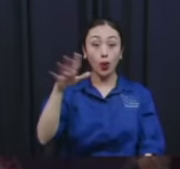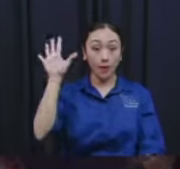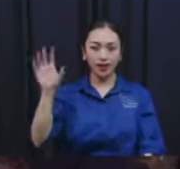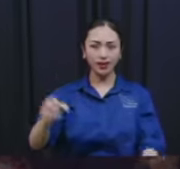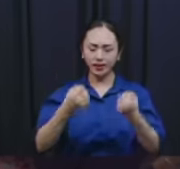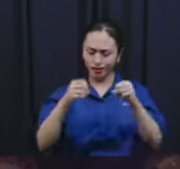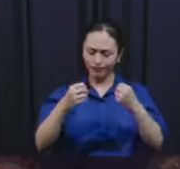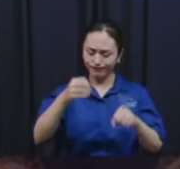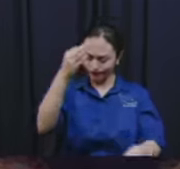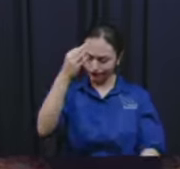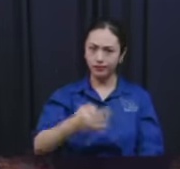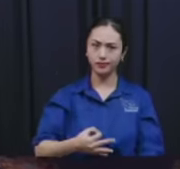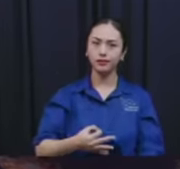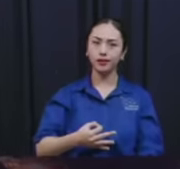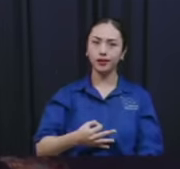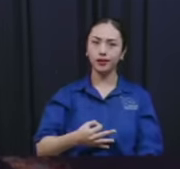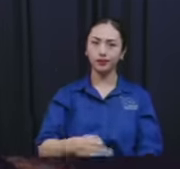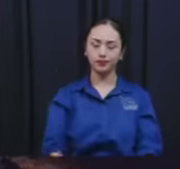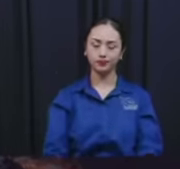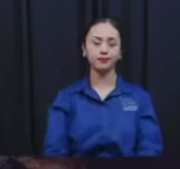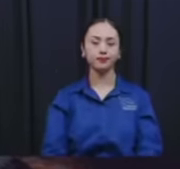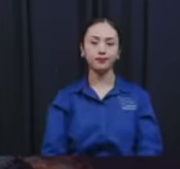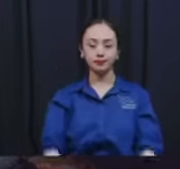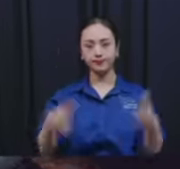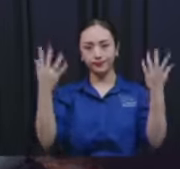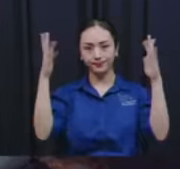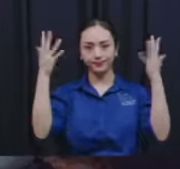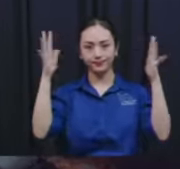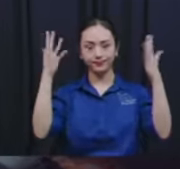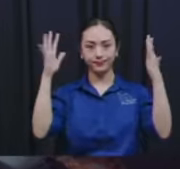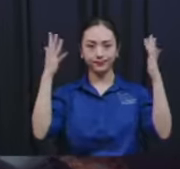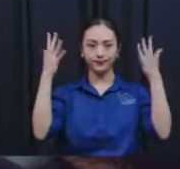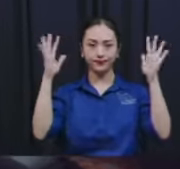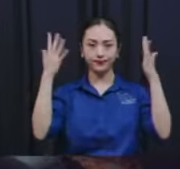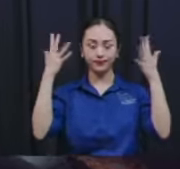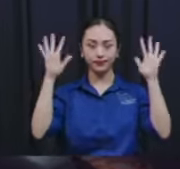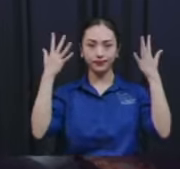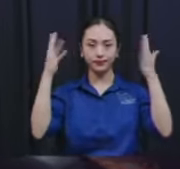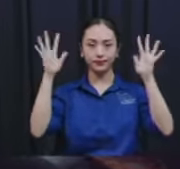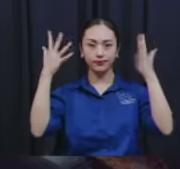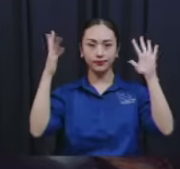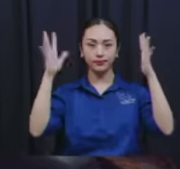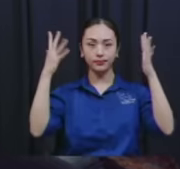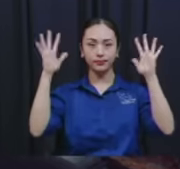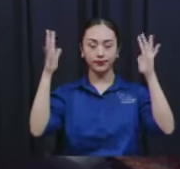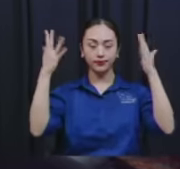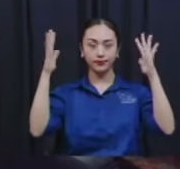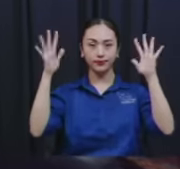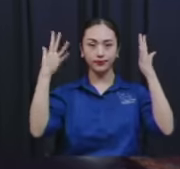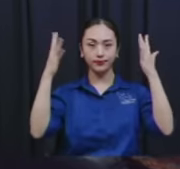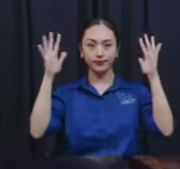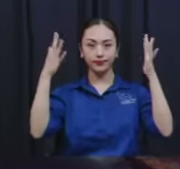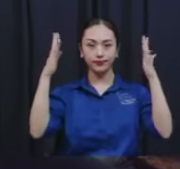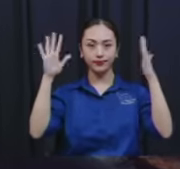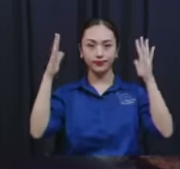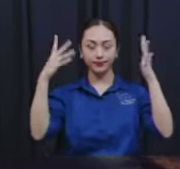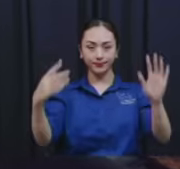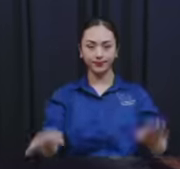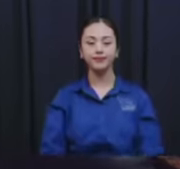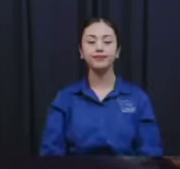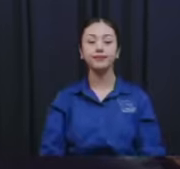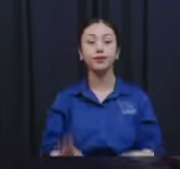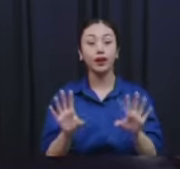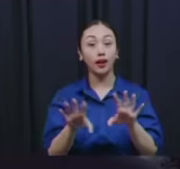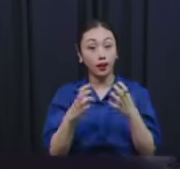vigilante dale un aplauso bien fuerte a Rey bendito Entonces